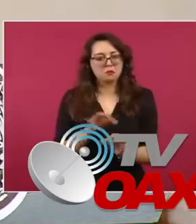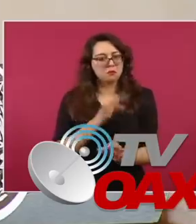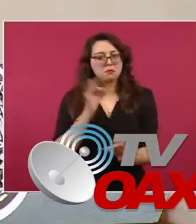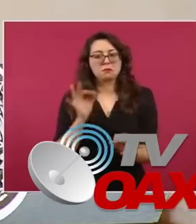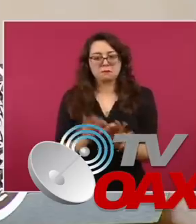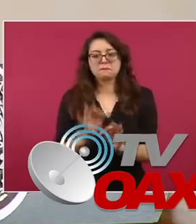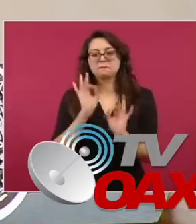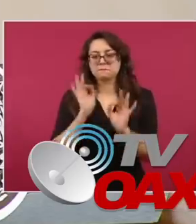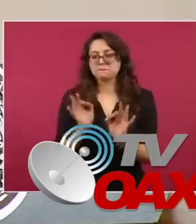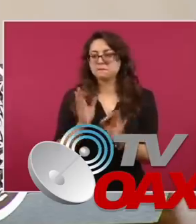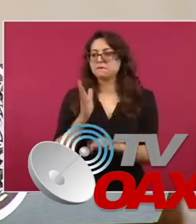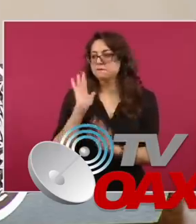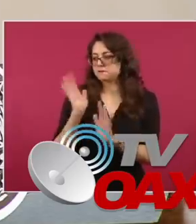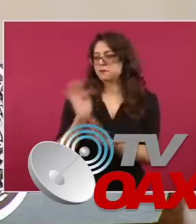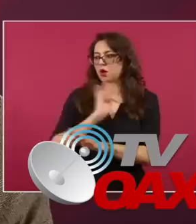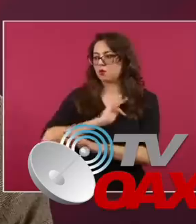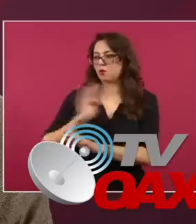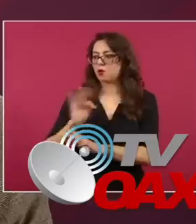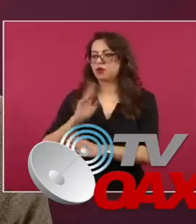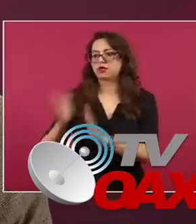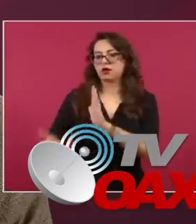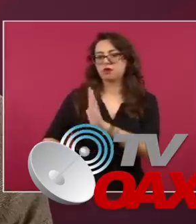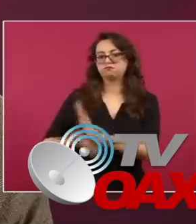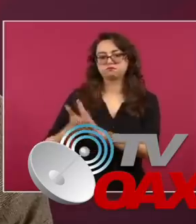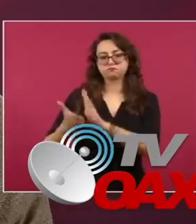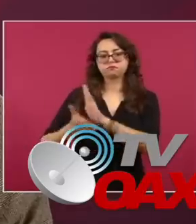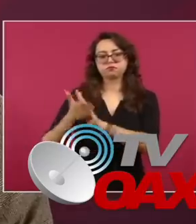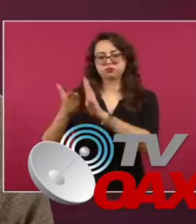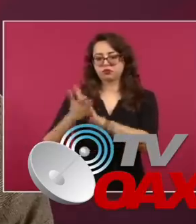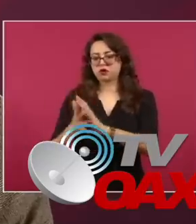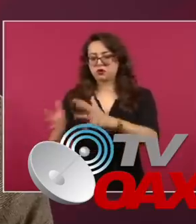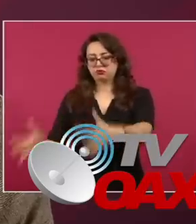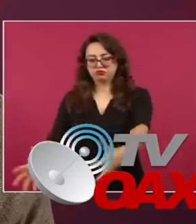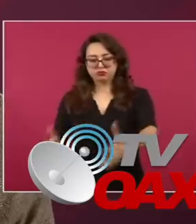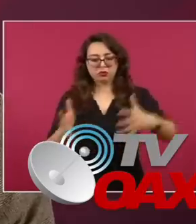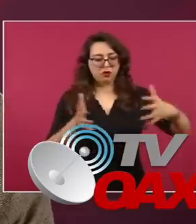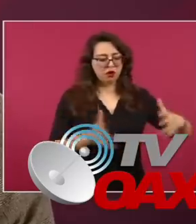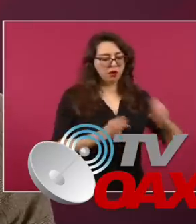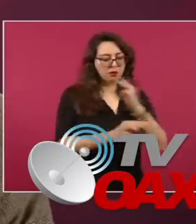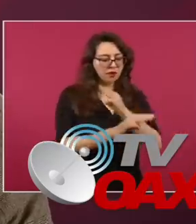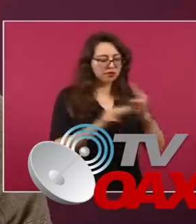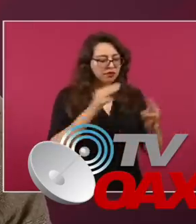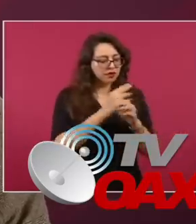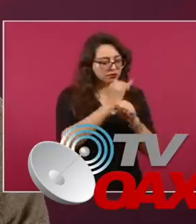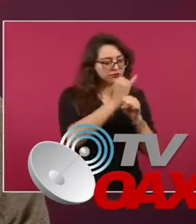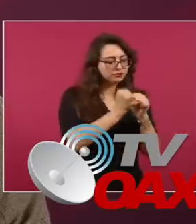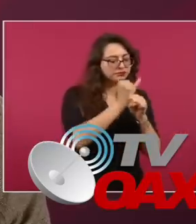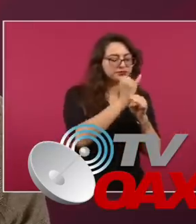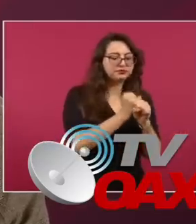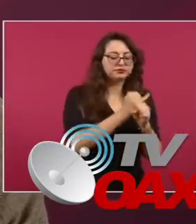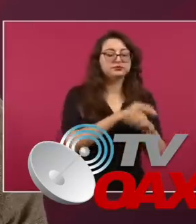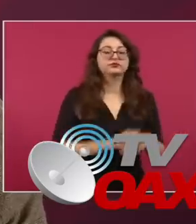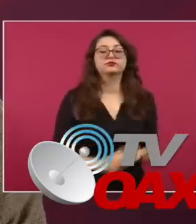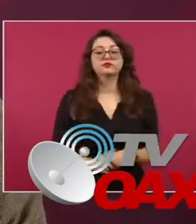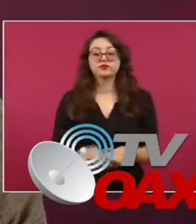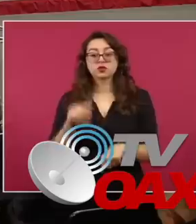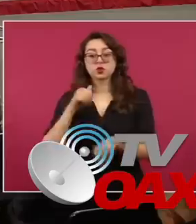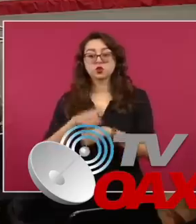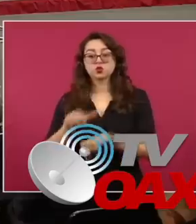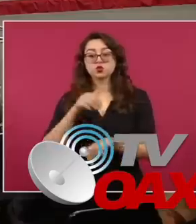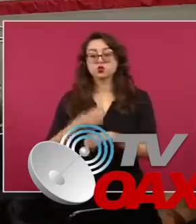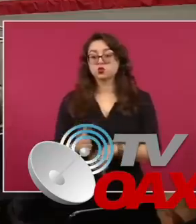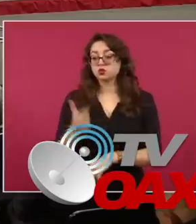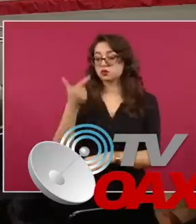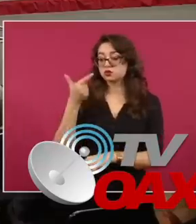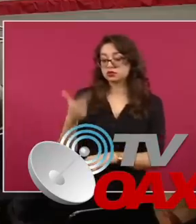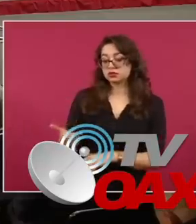el acopio, análisis e interpretación del material arqueológico. En el tramo 7, sin duda alguna, es el tramo en donde